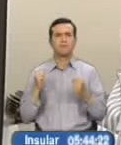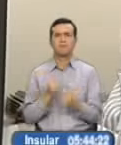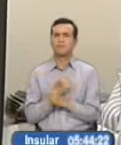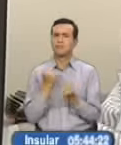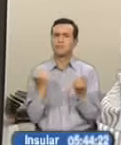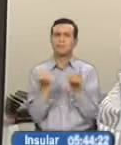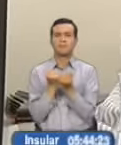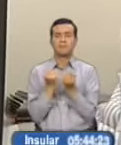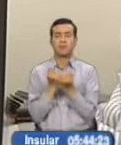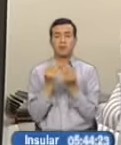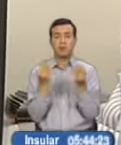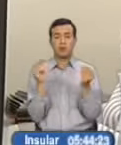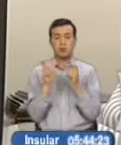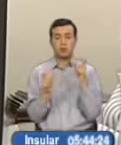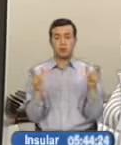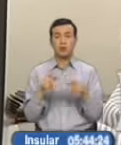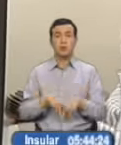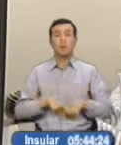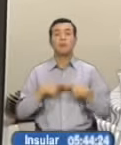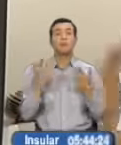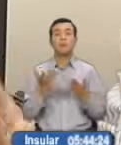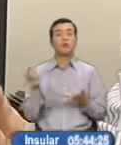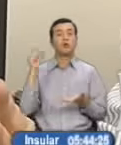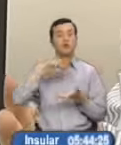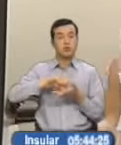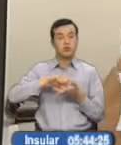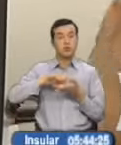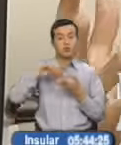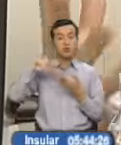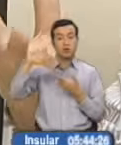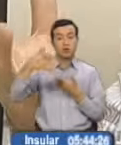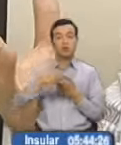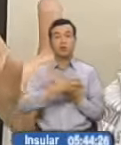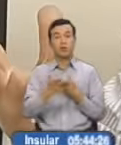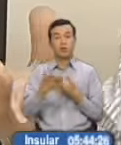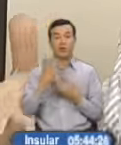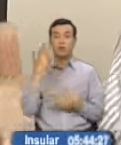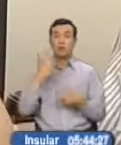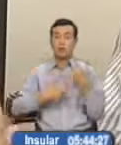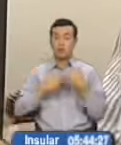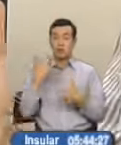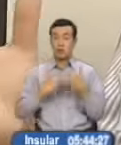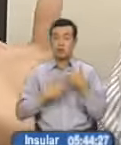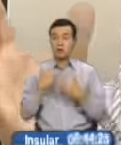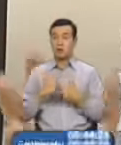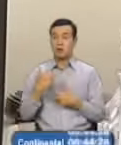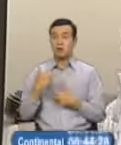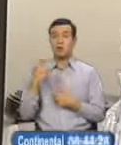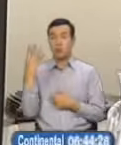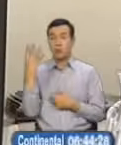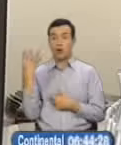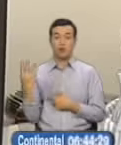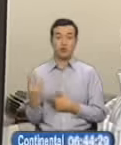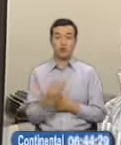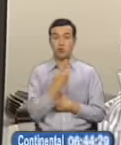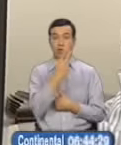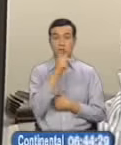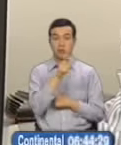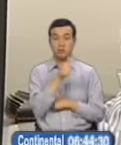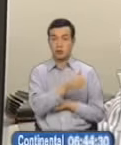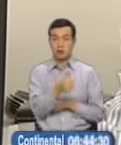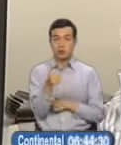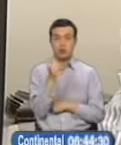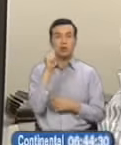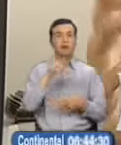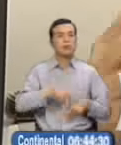La gran mayoría de la gente vive en las ciudades y en los próximos años eso será que 3 de cada 4 habitantes de la tierra viva